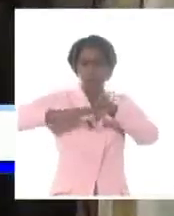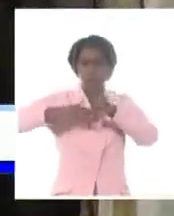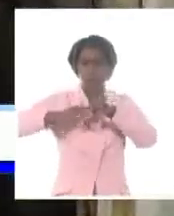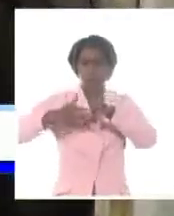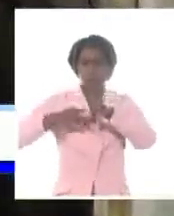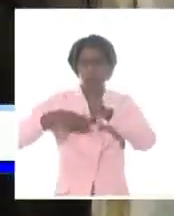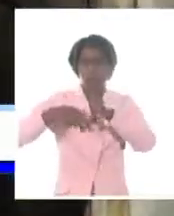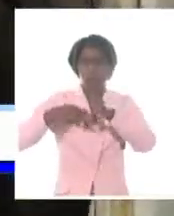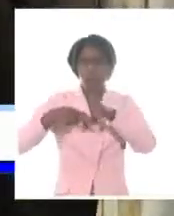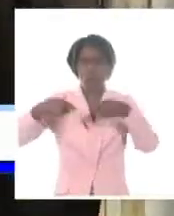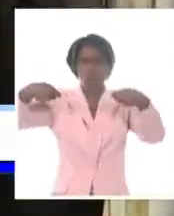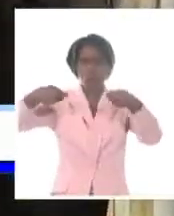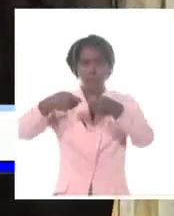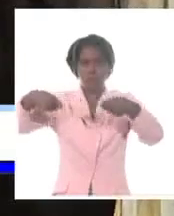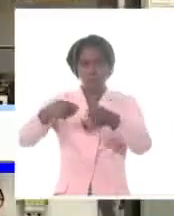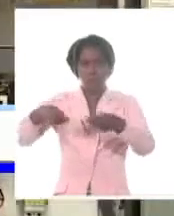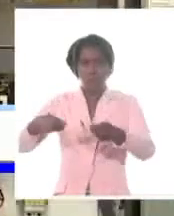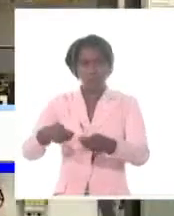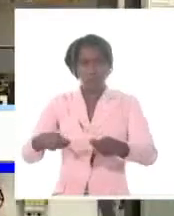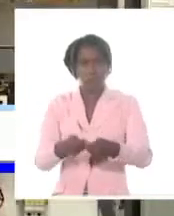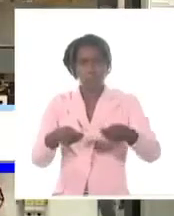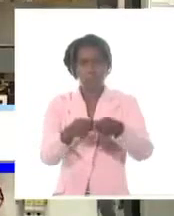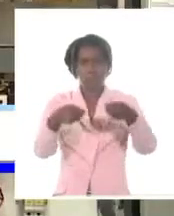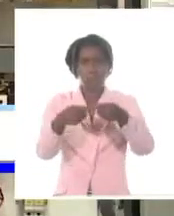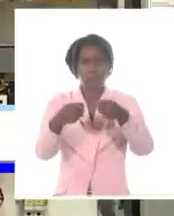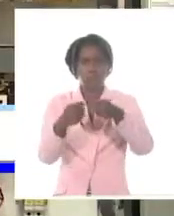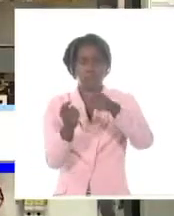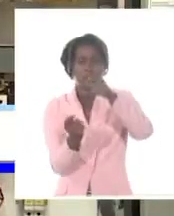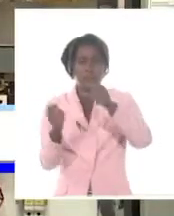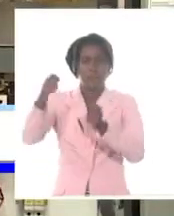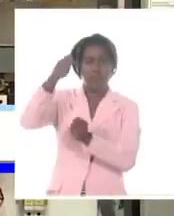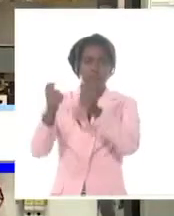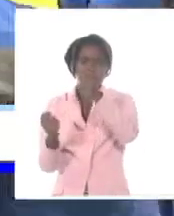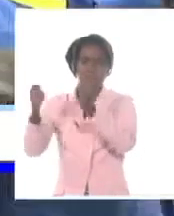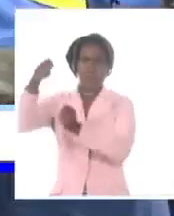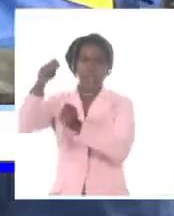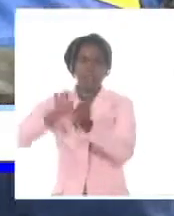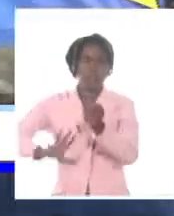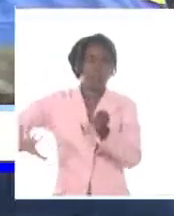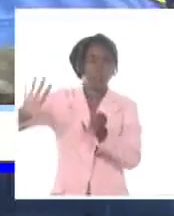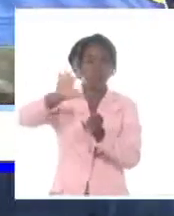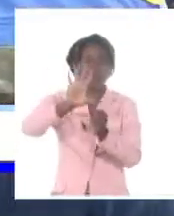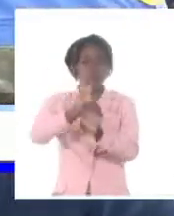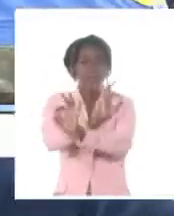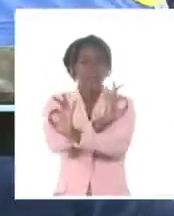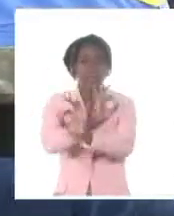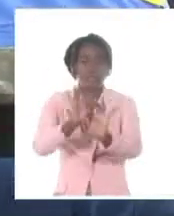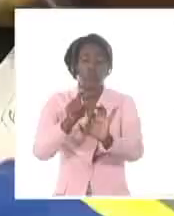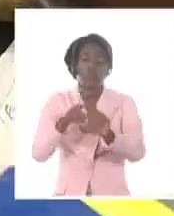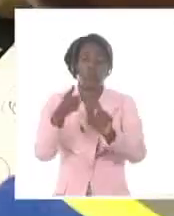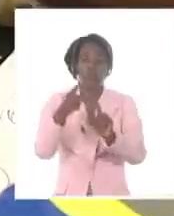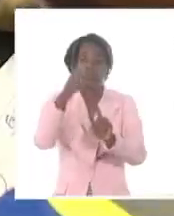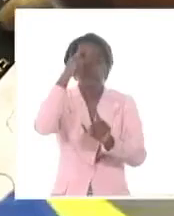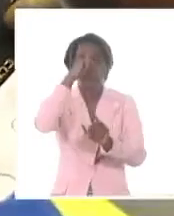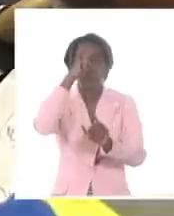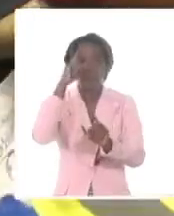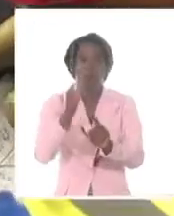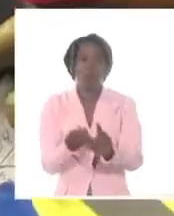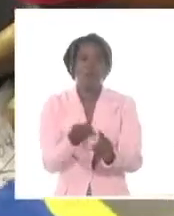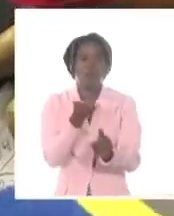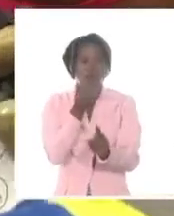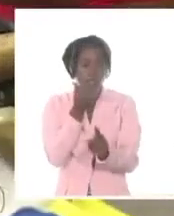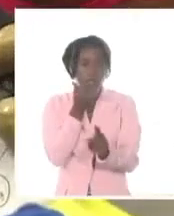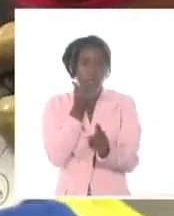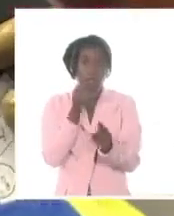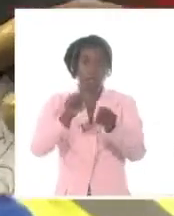Puerto Escondido el domingo 21 de mayo. La falla había afectado temporalmente